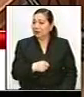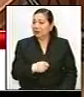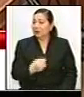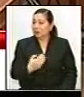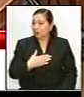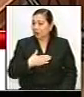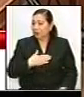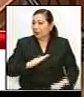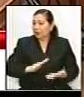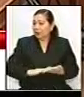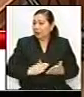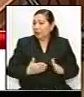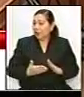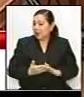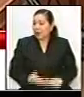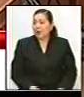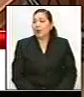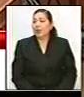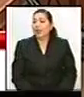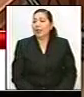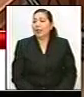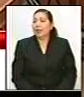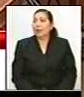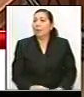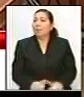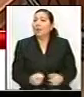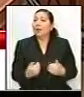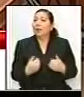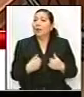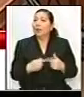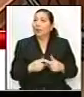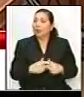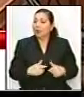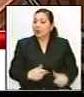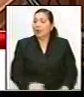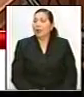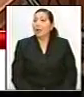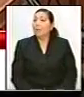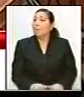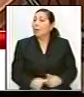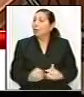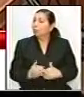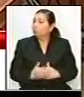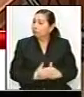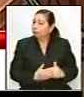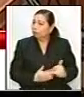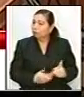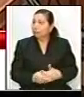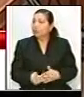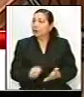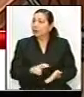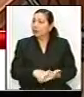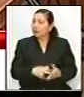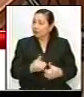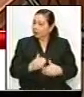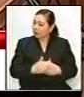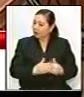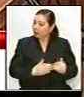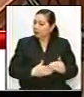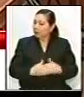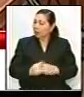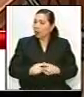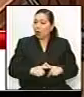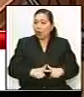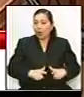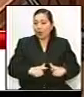comunidad, hablo del sector, teníamos un área para construir, para que se apruebe la construcción de locales del